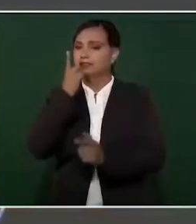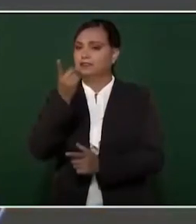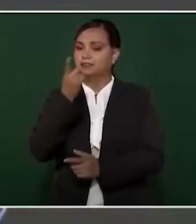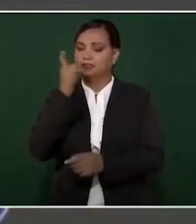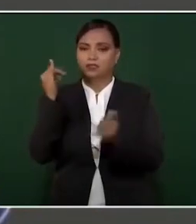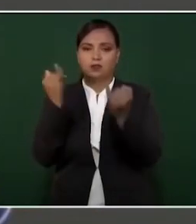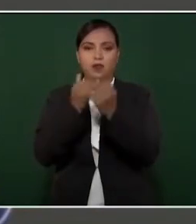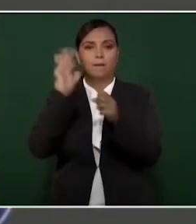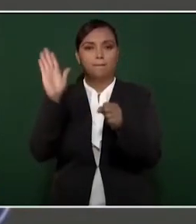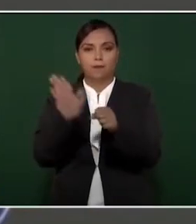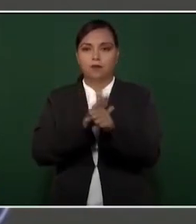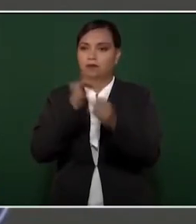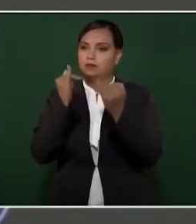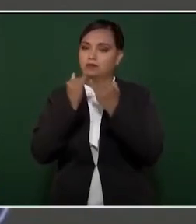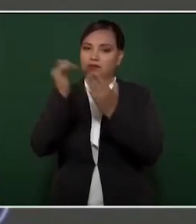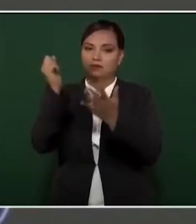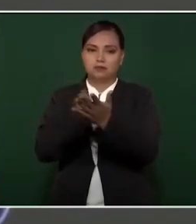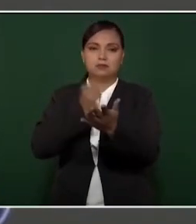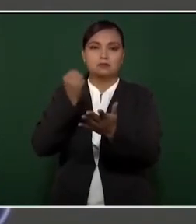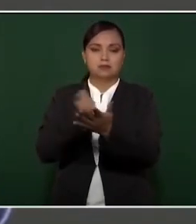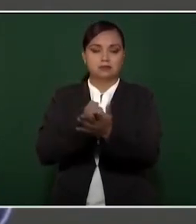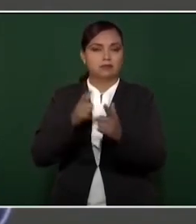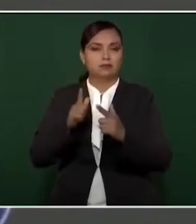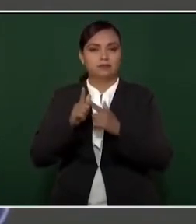soy perseverante.